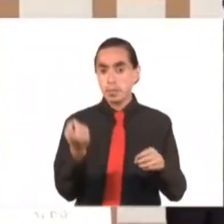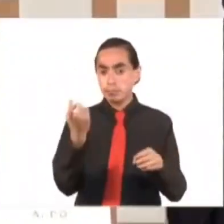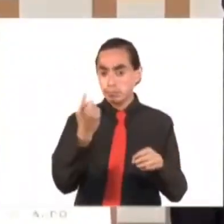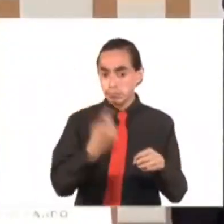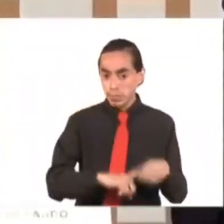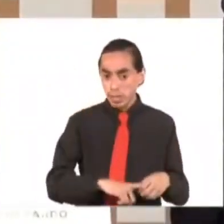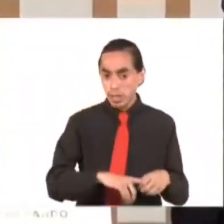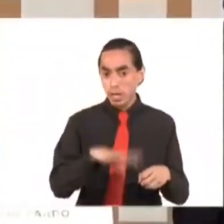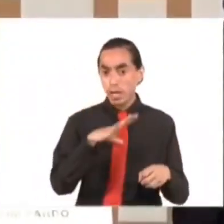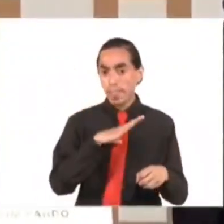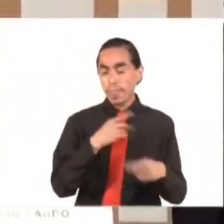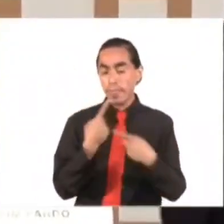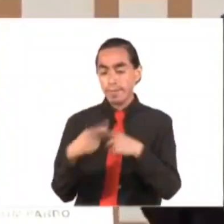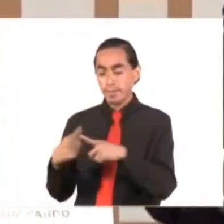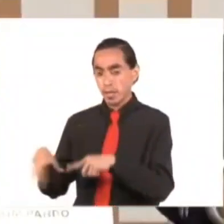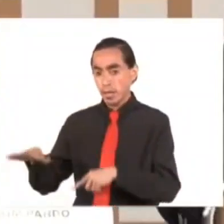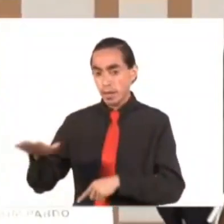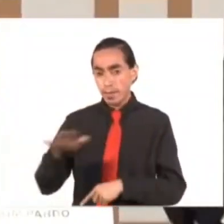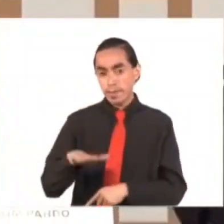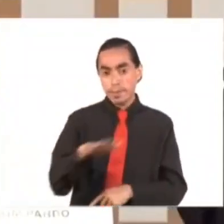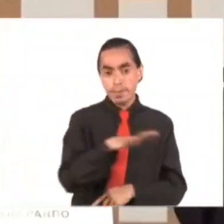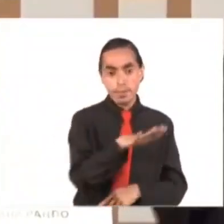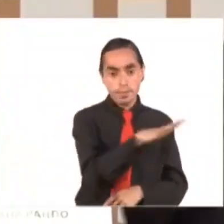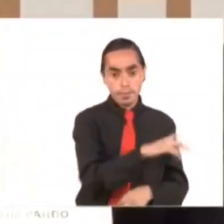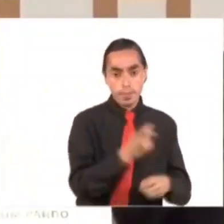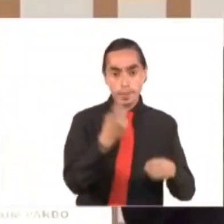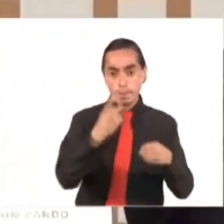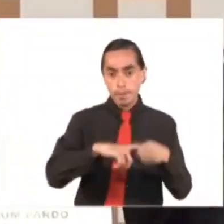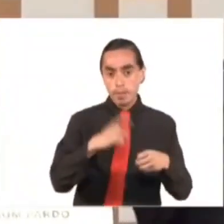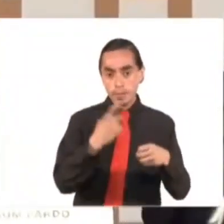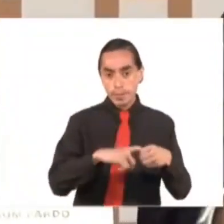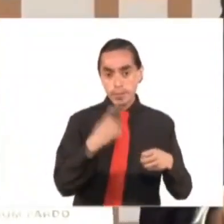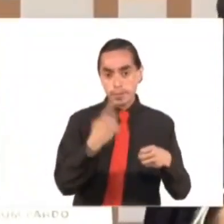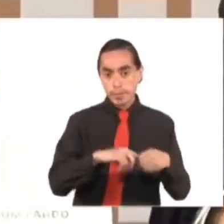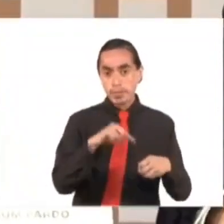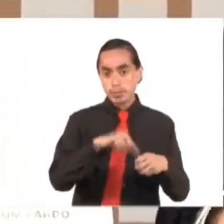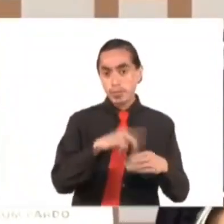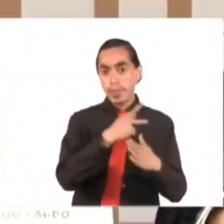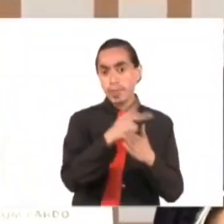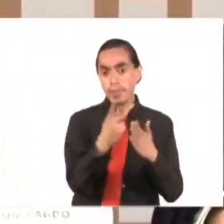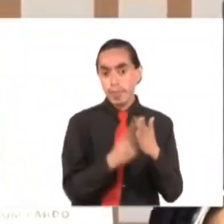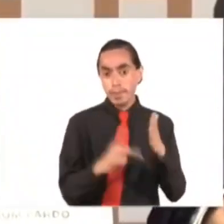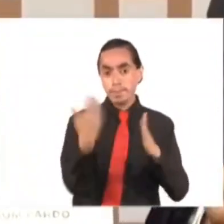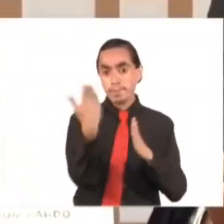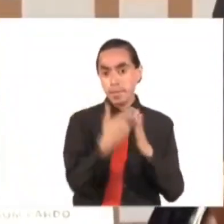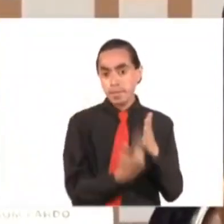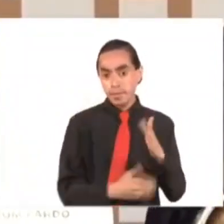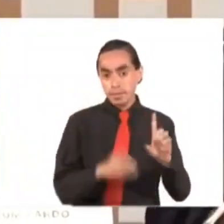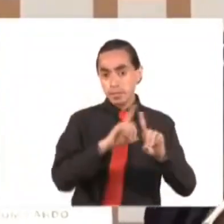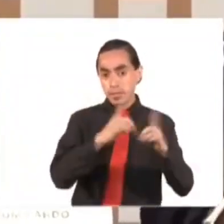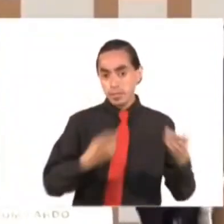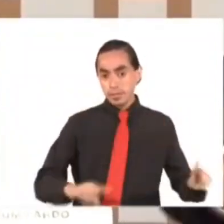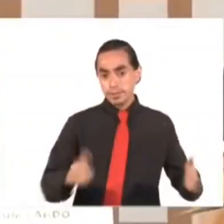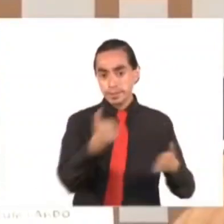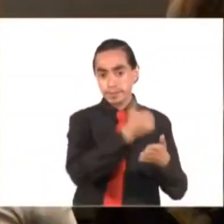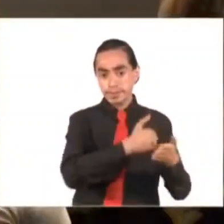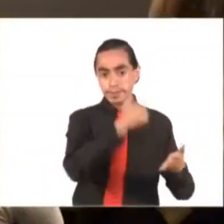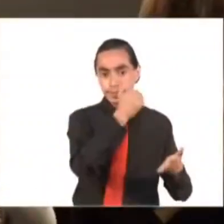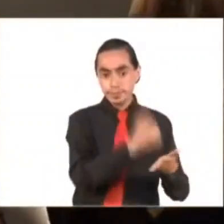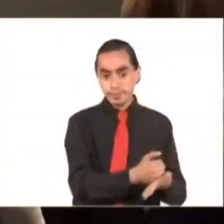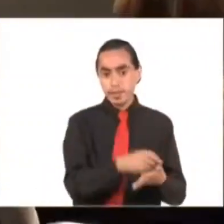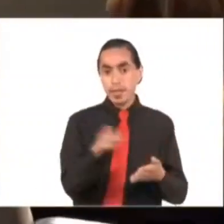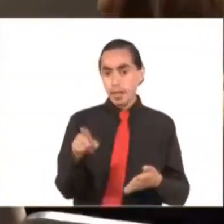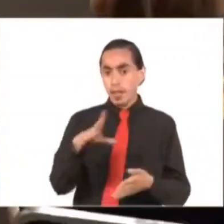a distintos sectores a la planeación y desarrollo de la ciudad.